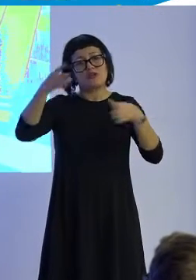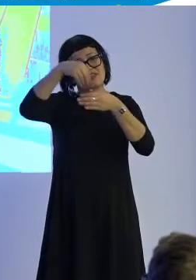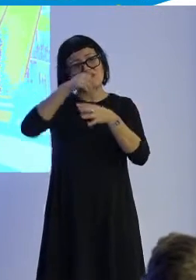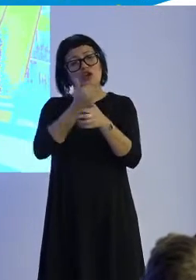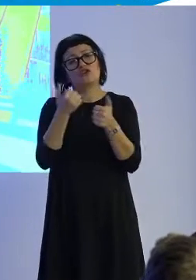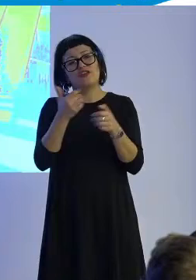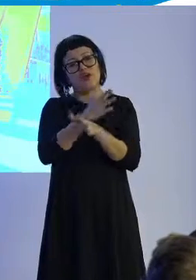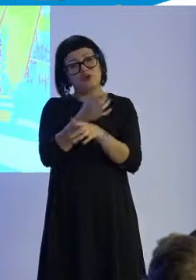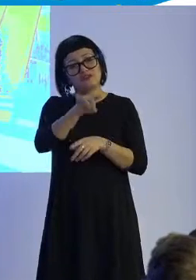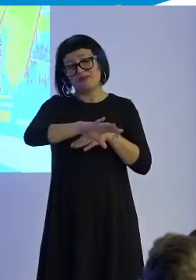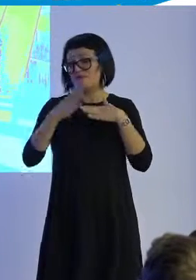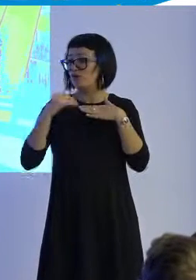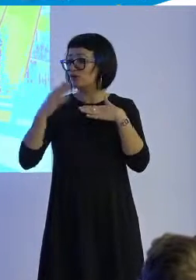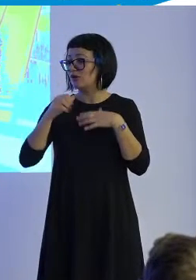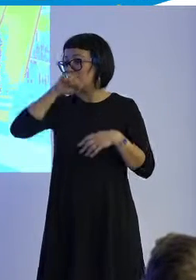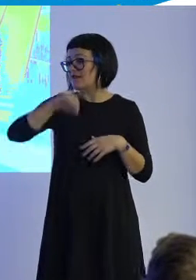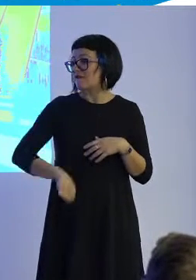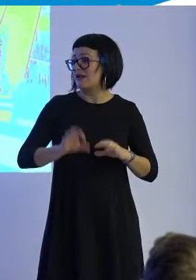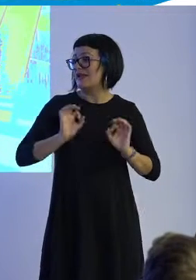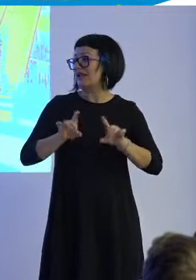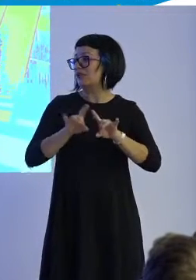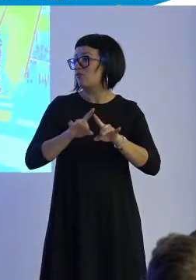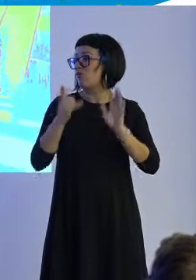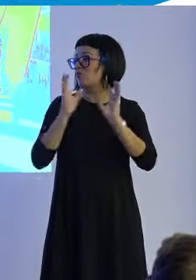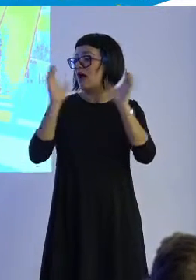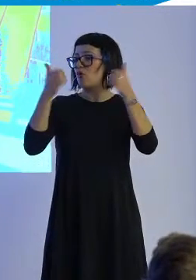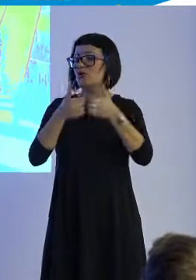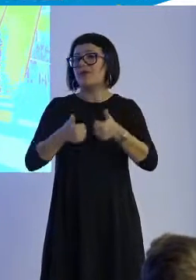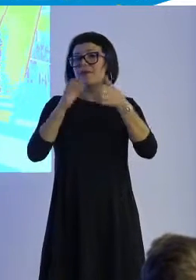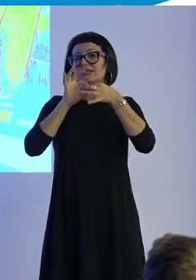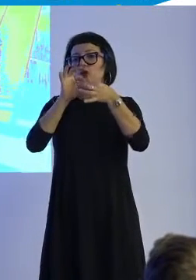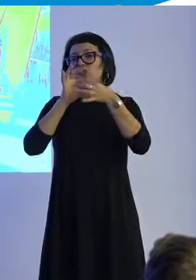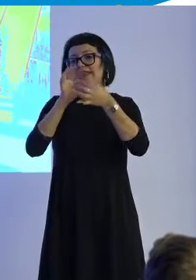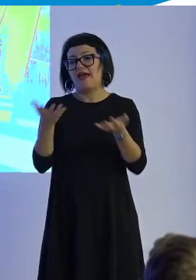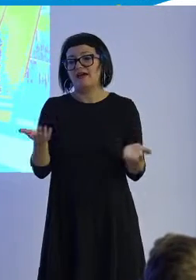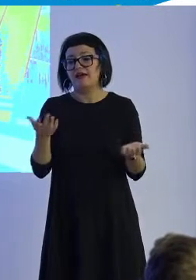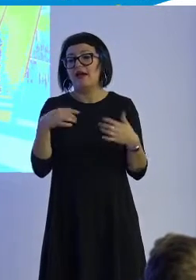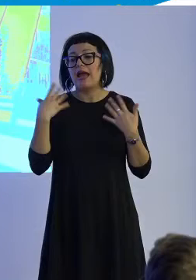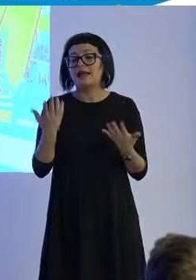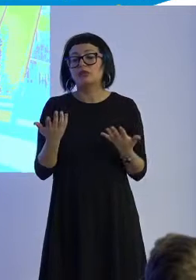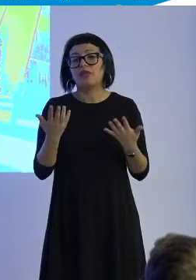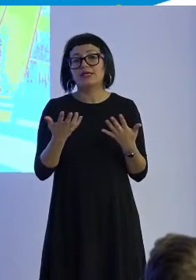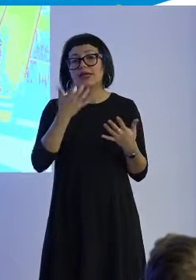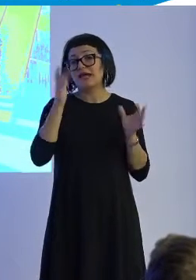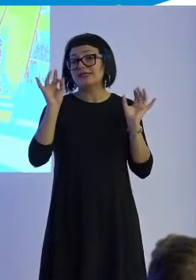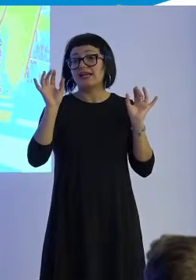precisamente porque también los usuarios son mucho más fieles, es una comunidad mucho más unida, digámoslo así, y que sí que han tenido un poco de